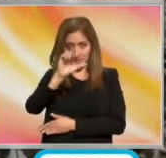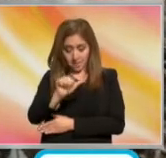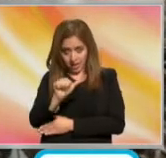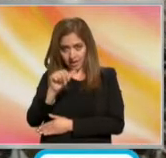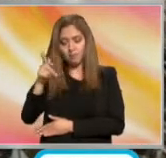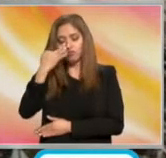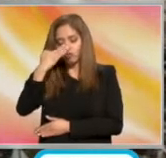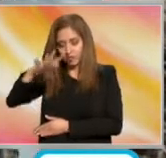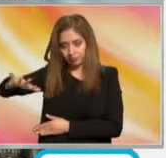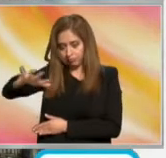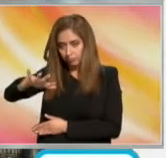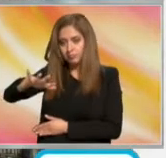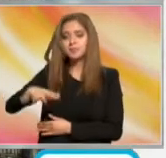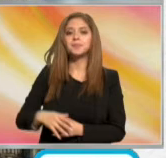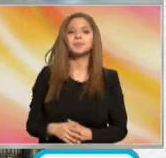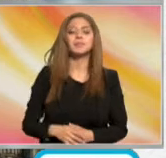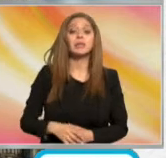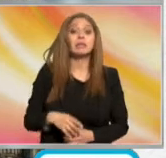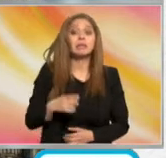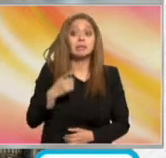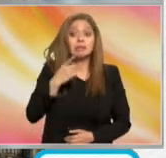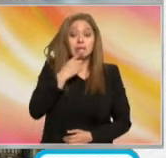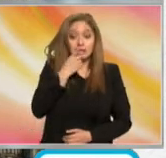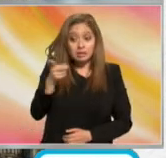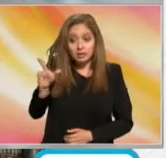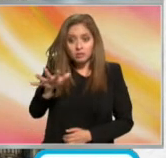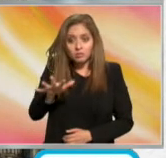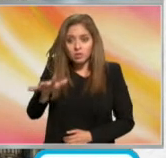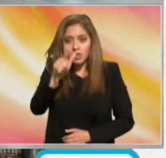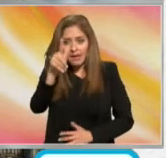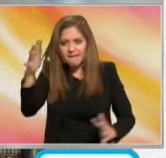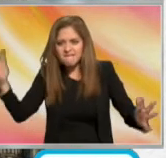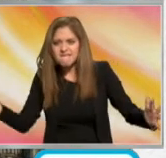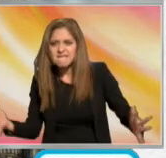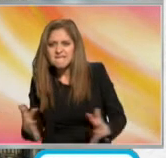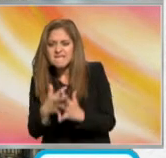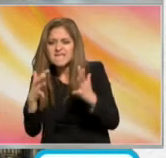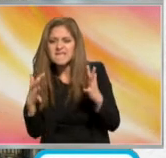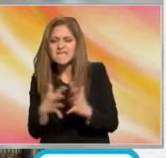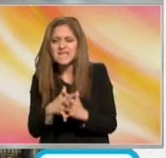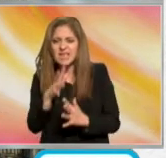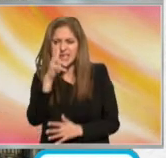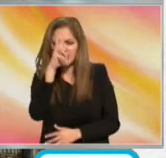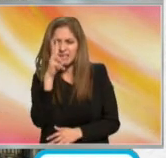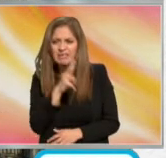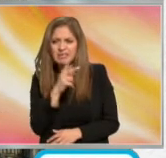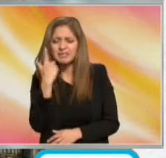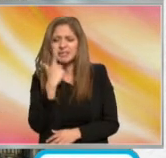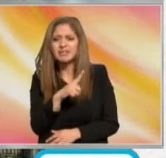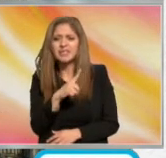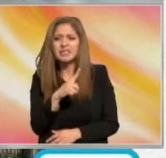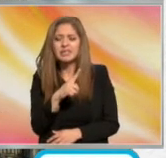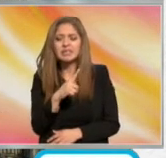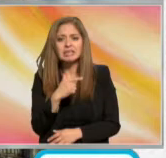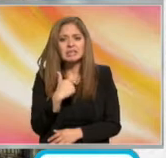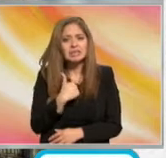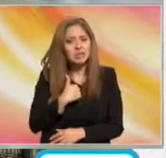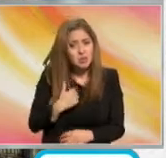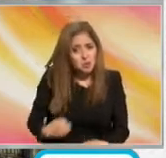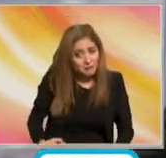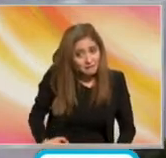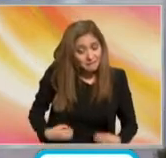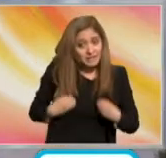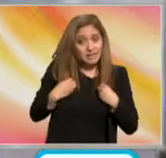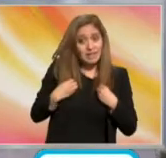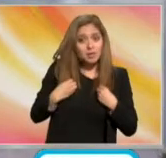resulta que justo ahí vio que la batalla iba a ser muy dura y dijo, bueno, si salgo vivo, prometo hacer